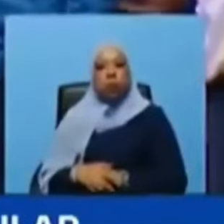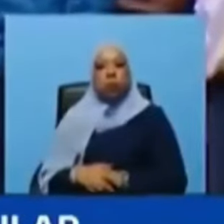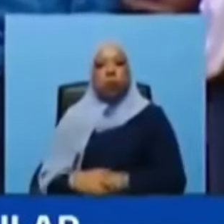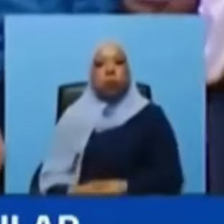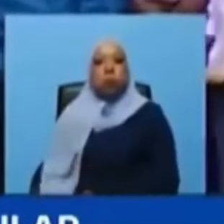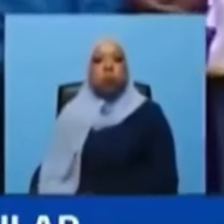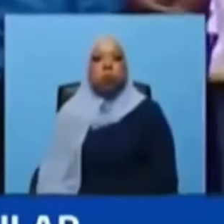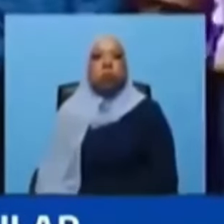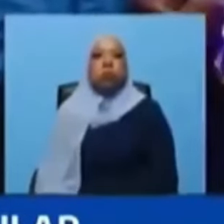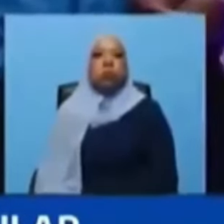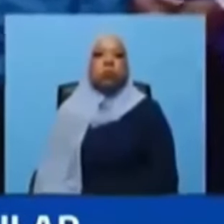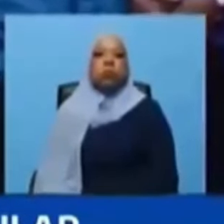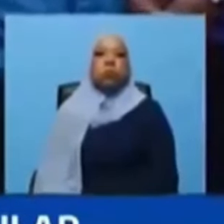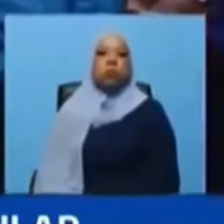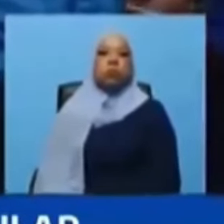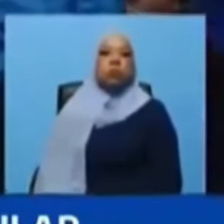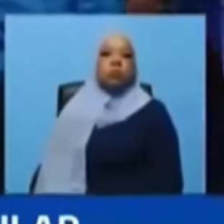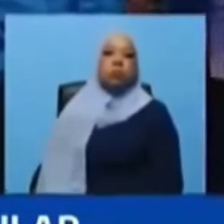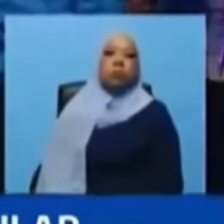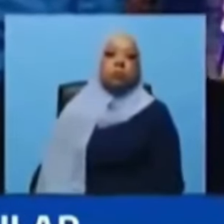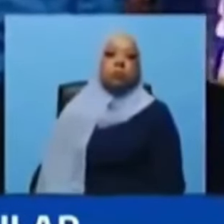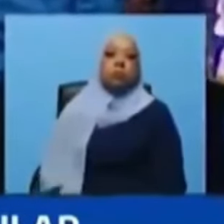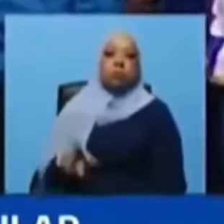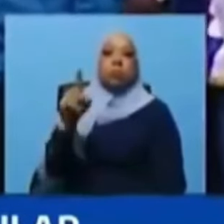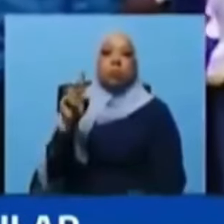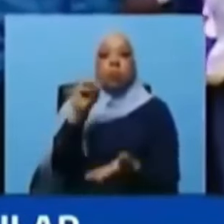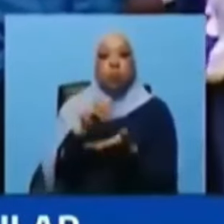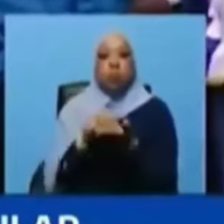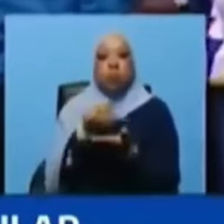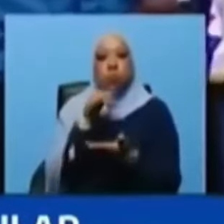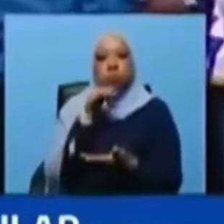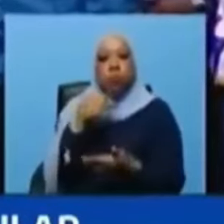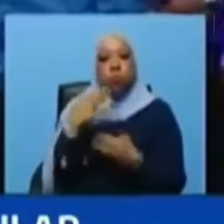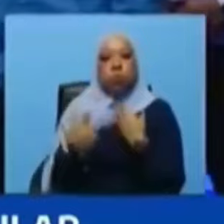Si me cita la segunda vez y yo no voy.